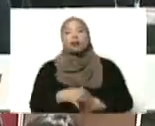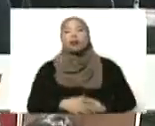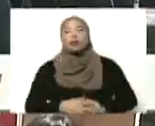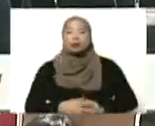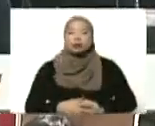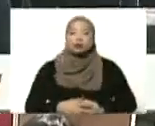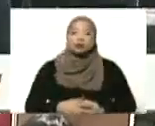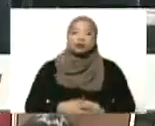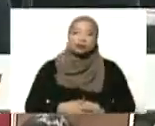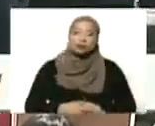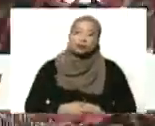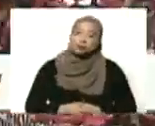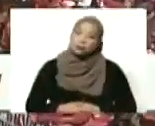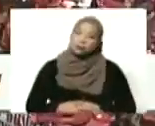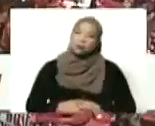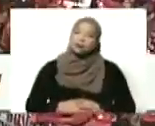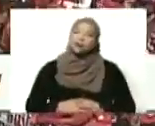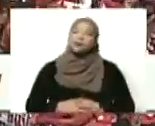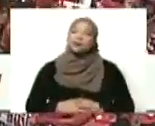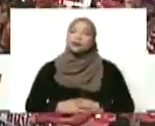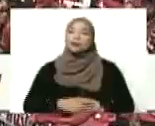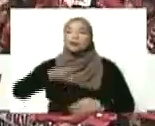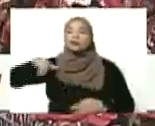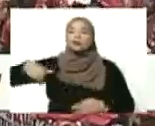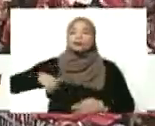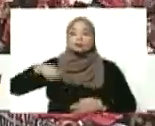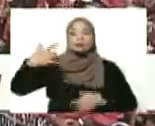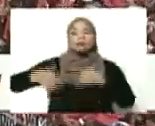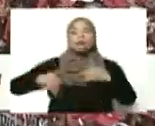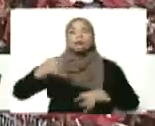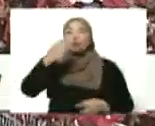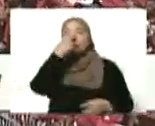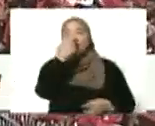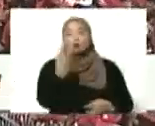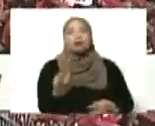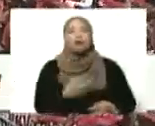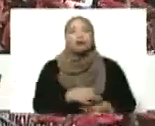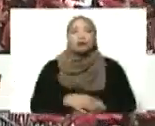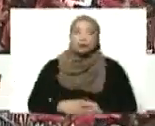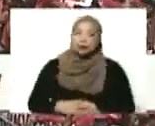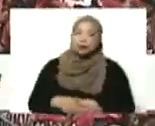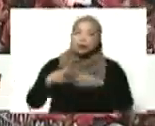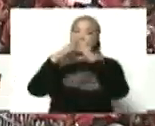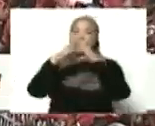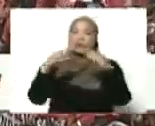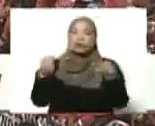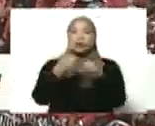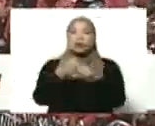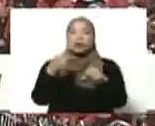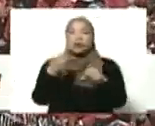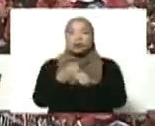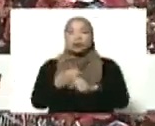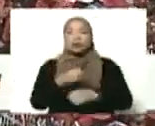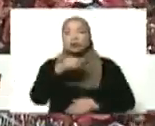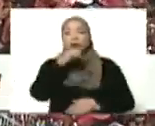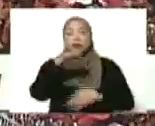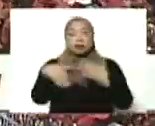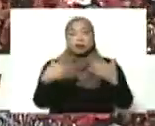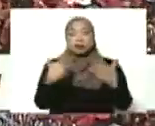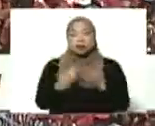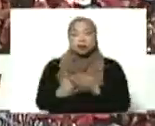no es excluyente. Nosotros hemos venido haciendo la invitación a todos los sectores de Venezuela. Aquí está